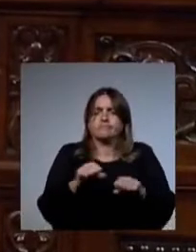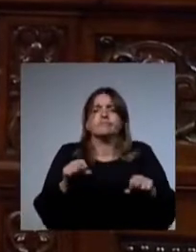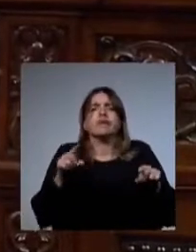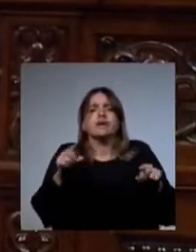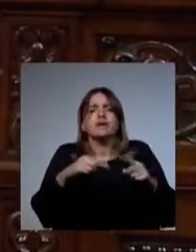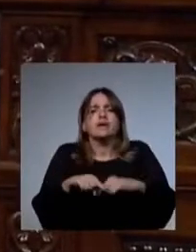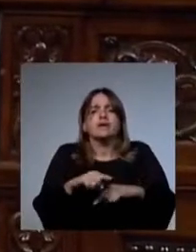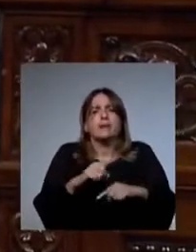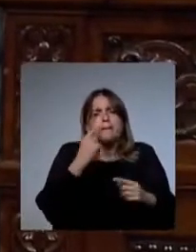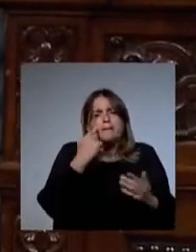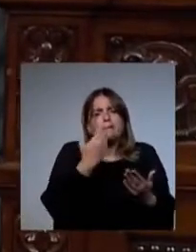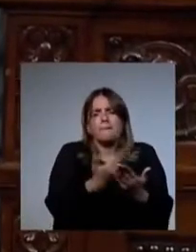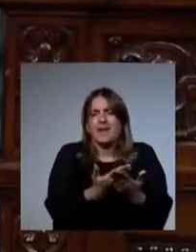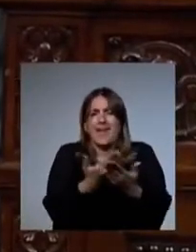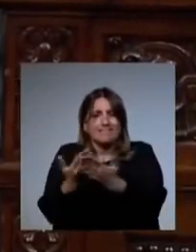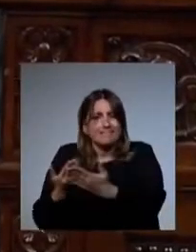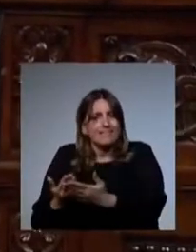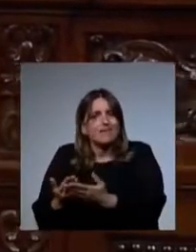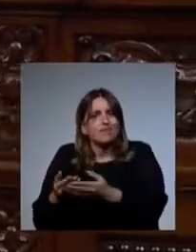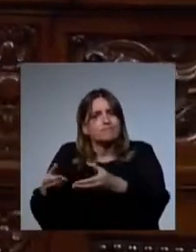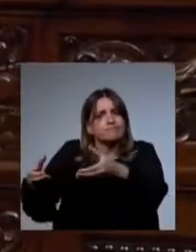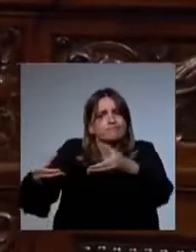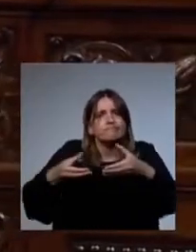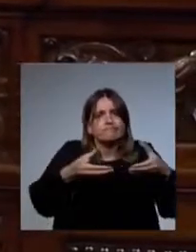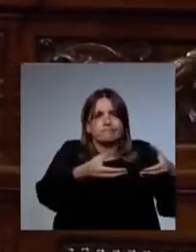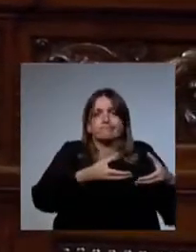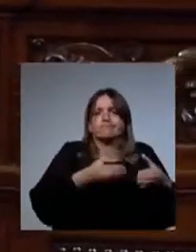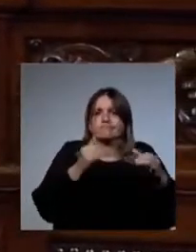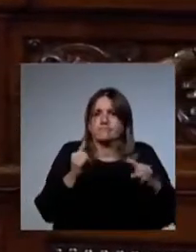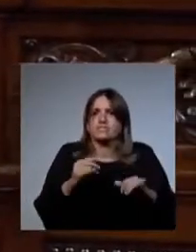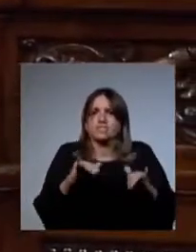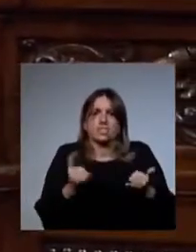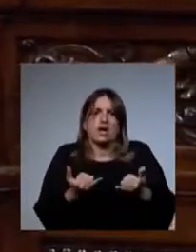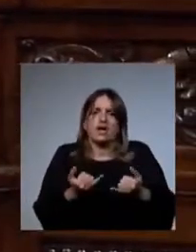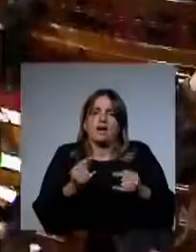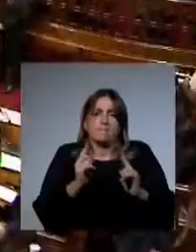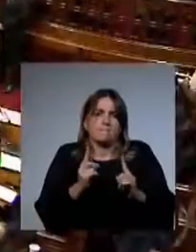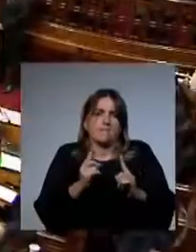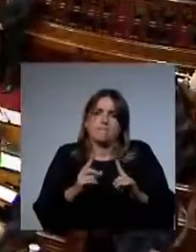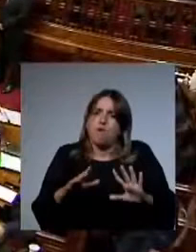Planteos que se alinean claramente a lo que ha sido la gestión de la pandemia.